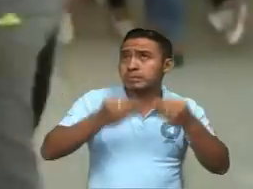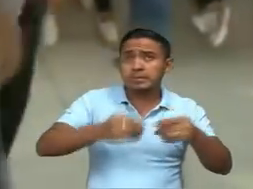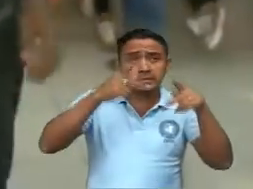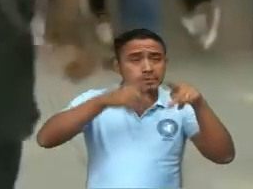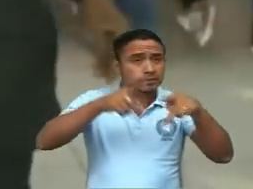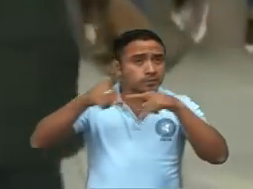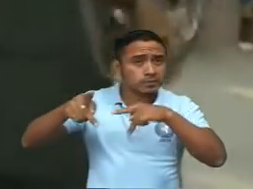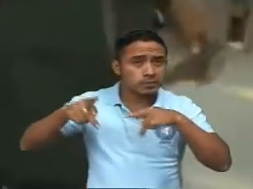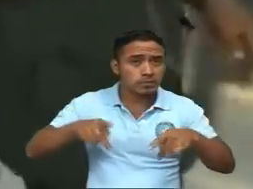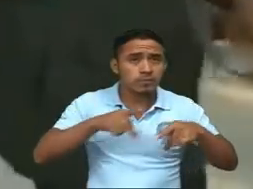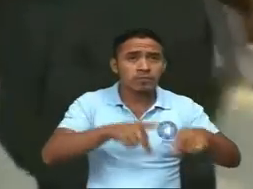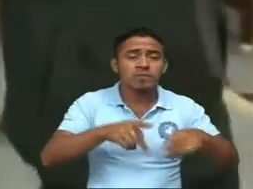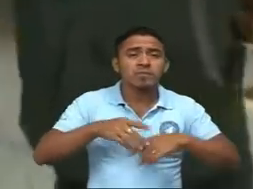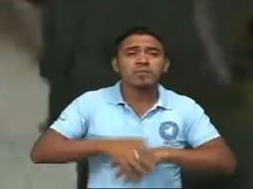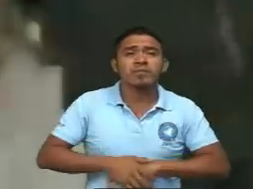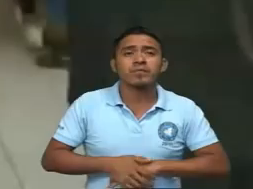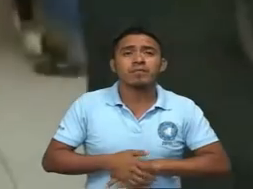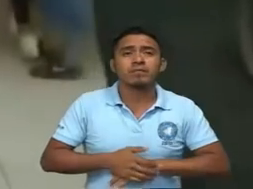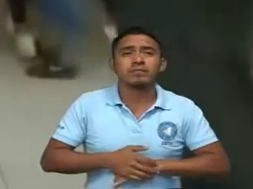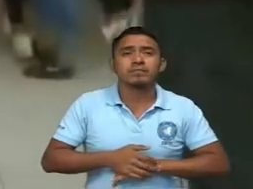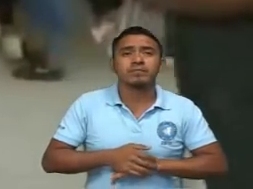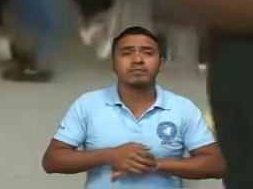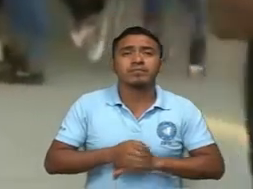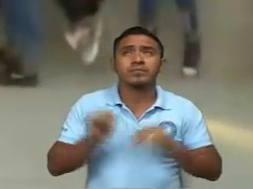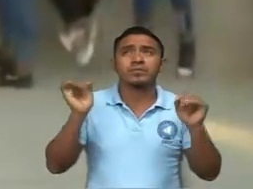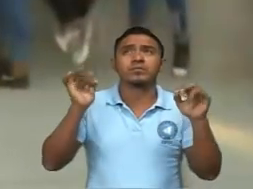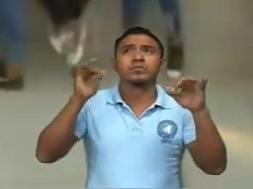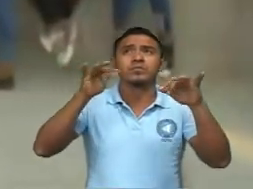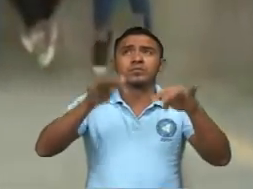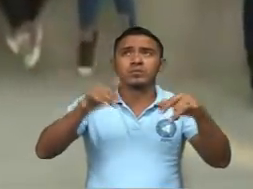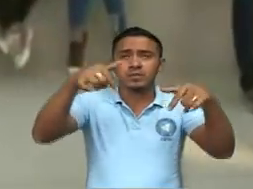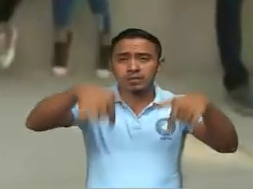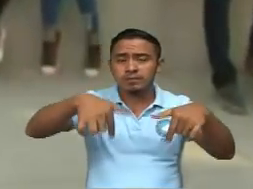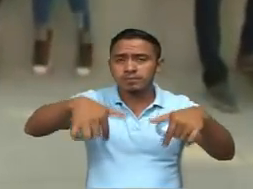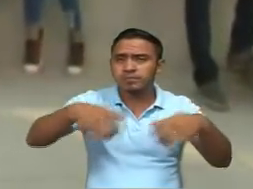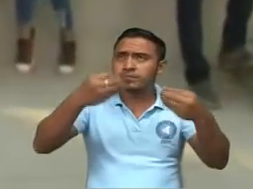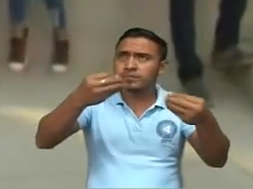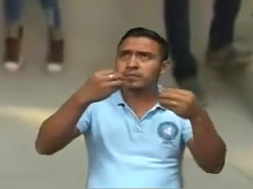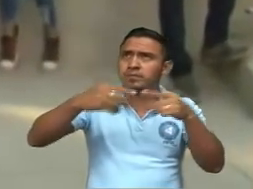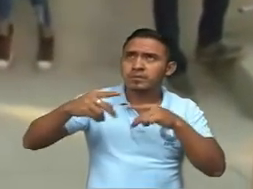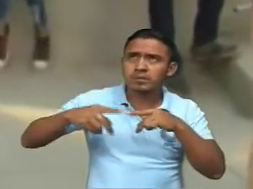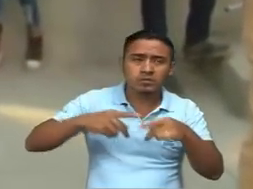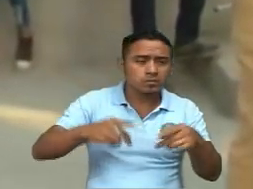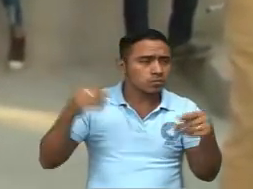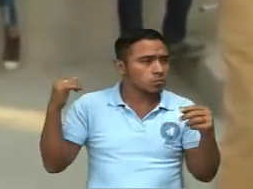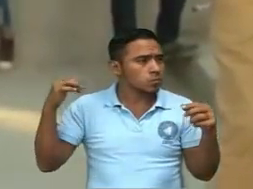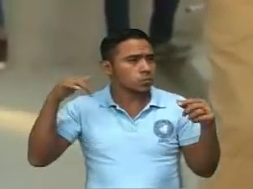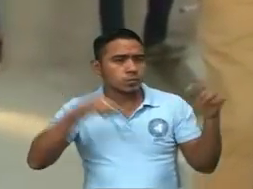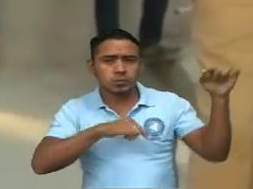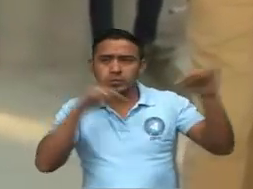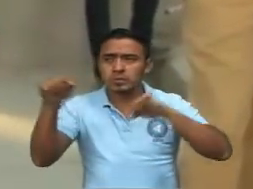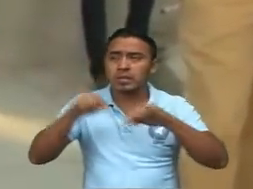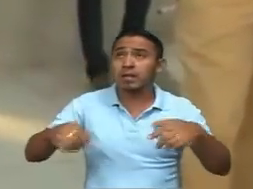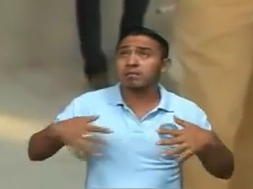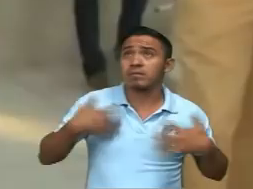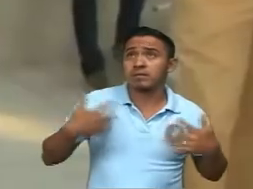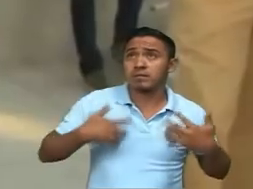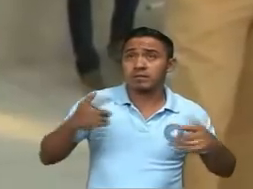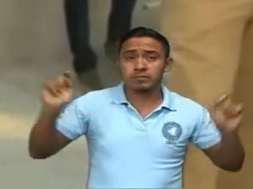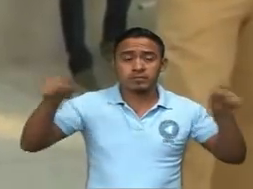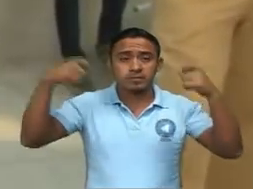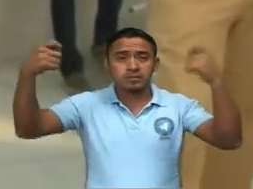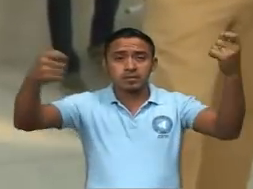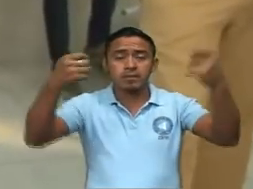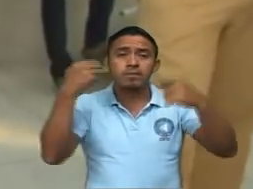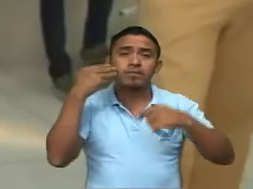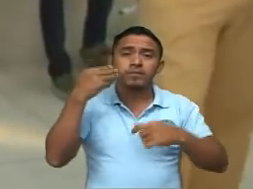aquí que están, en este caso, muchas personas que han venido el día de hoy con alegría a festejar a